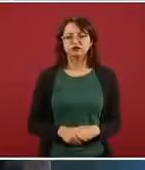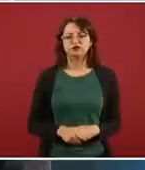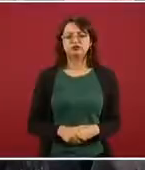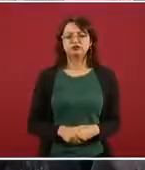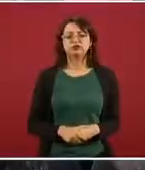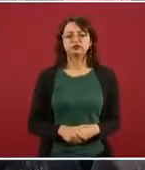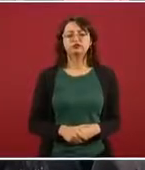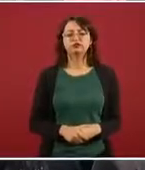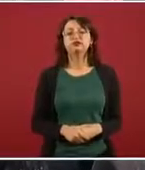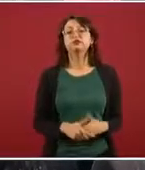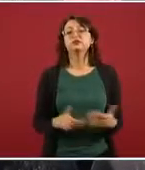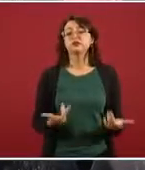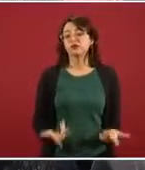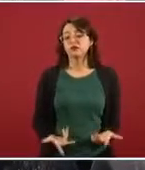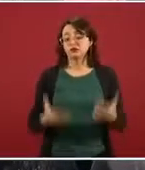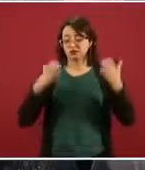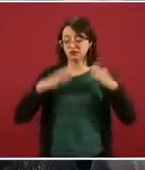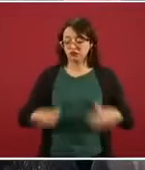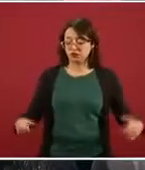qué daño hacen,